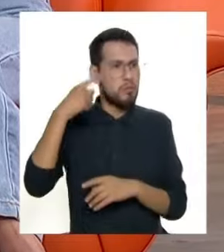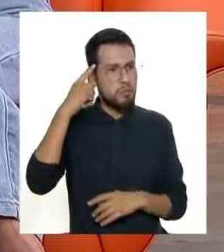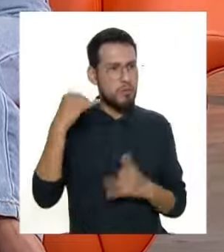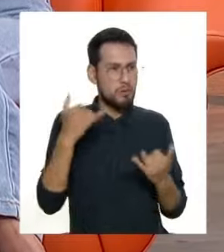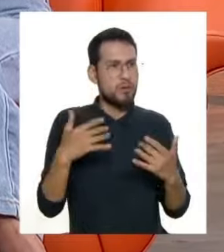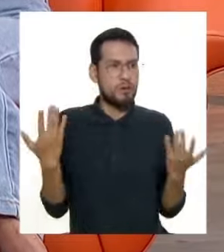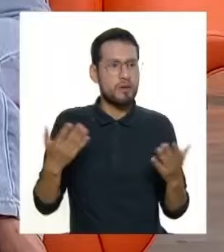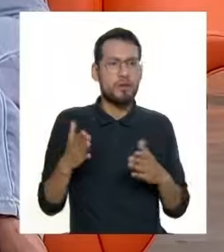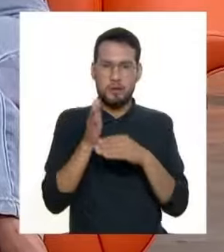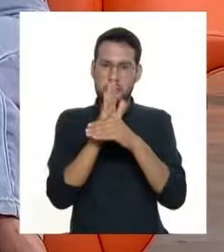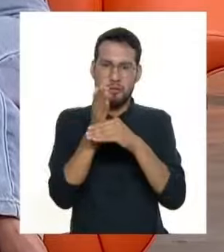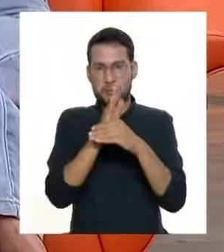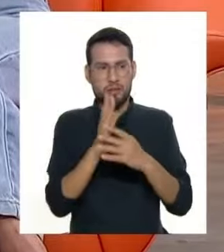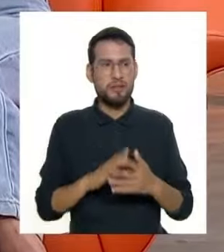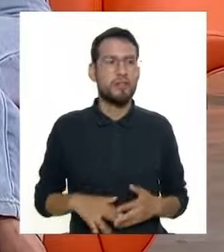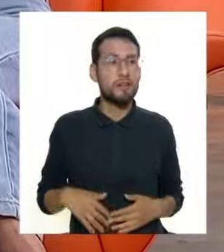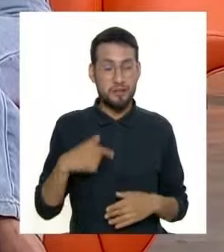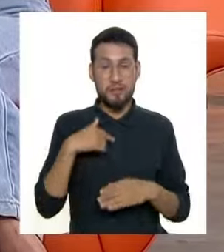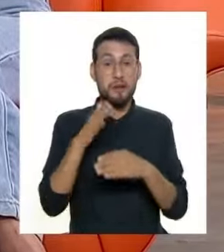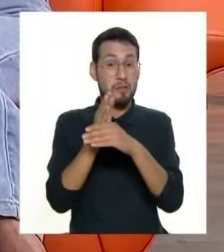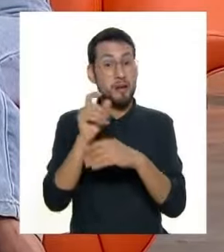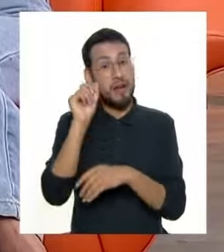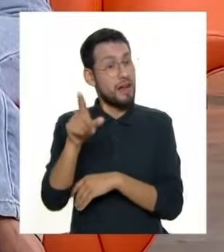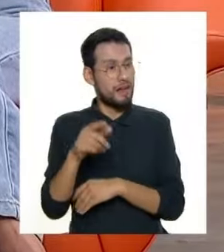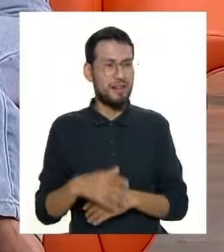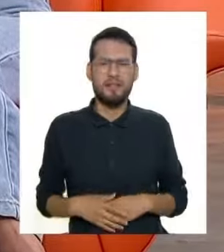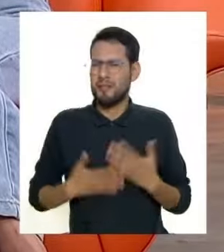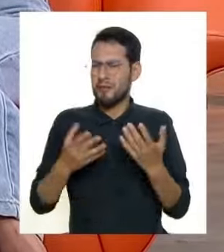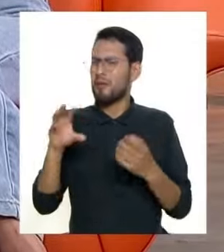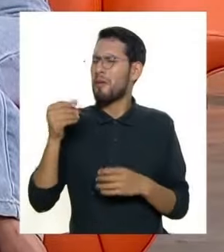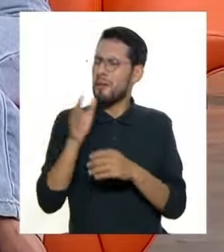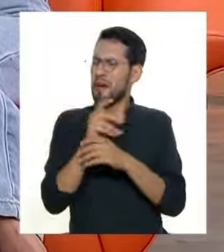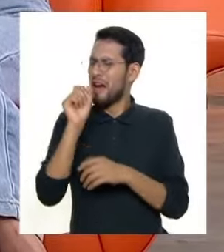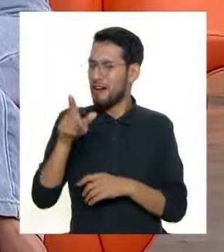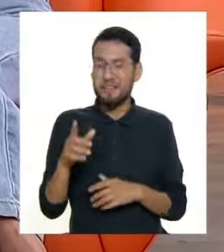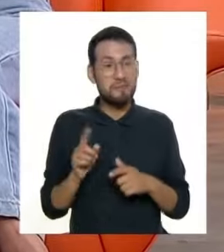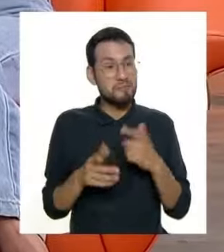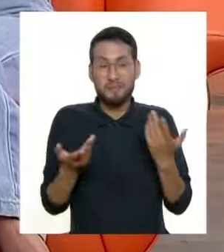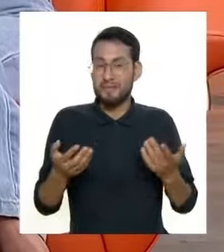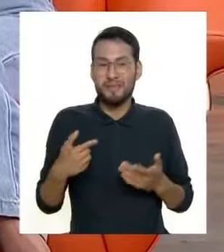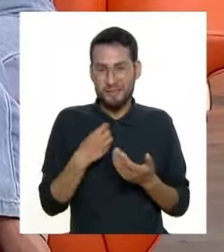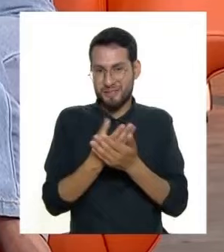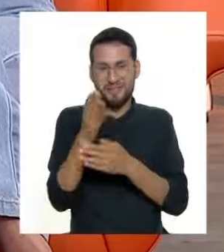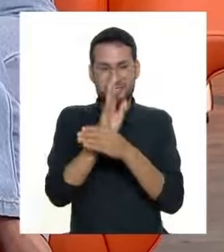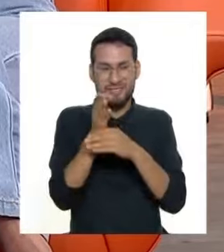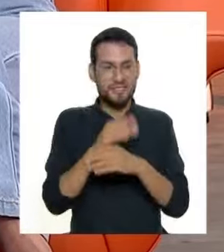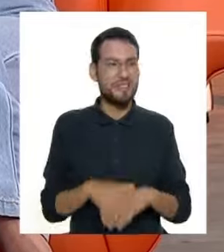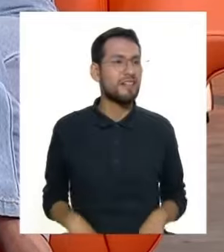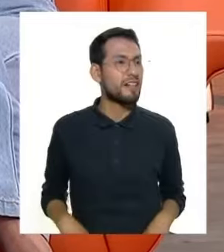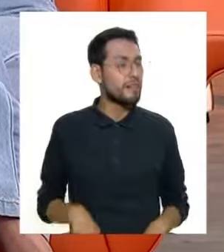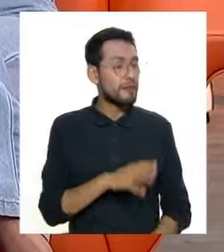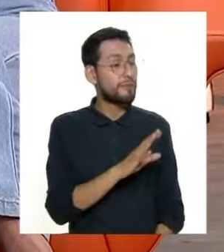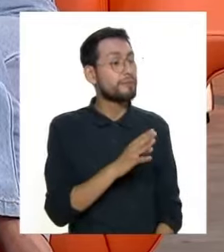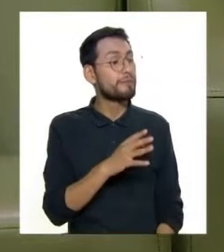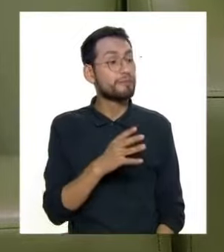pongo... El intermedio. El medio es más caro. Pero no sé por qué es más caro el medio, pero igual compro el medio. Claro. Es que en